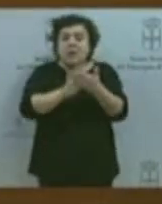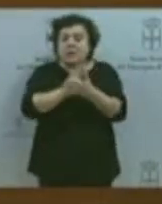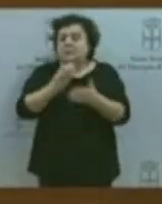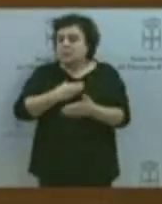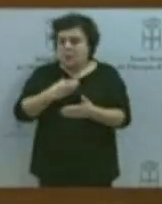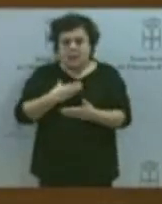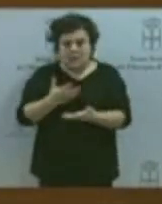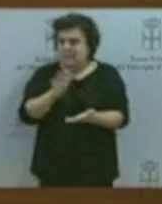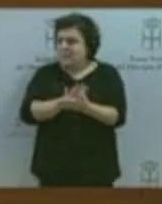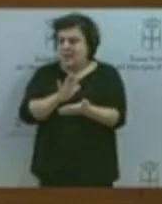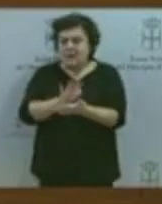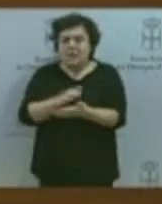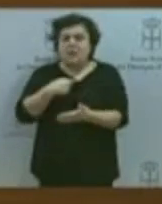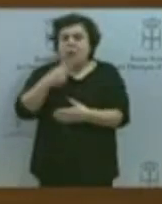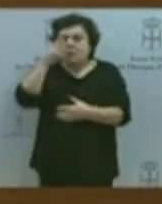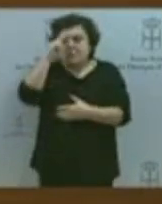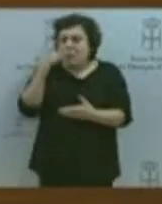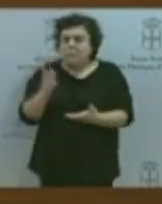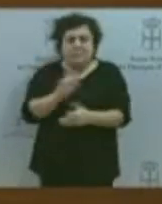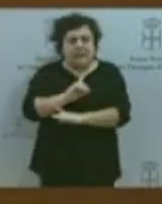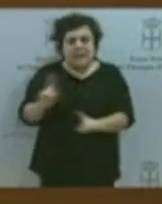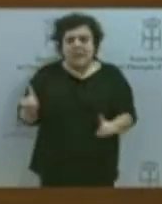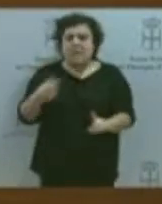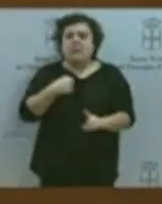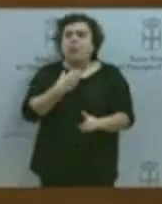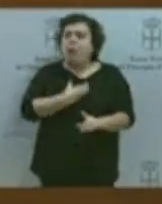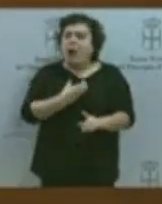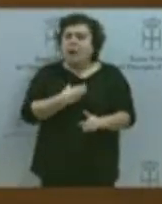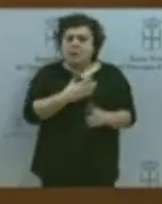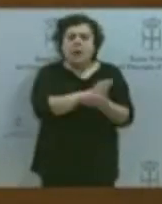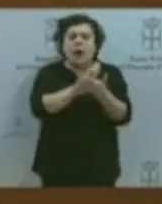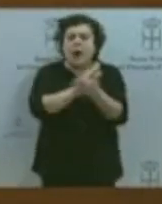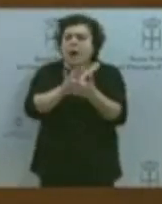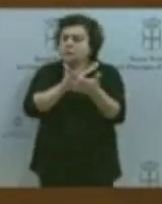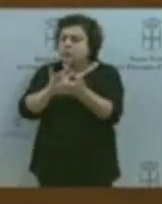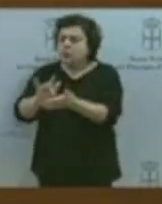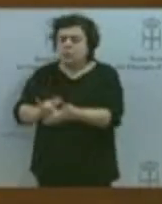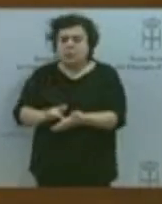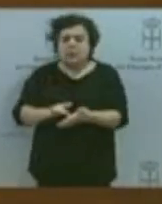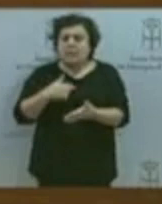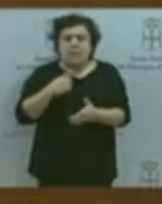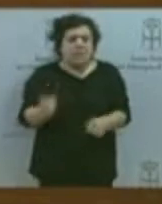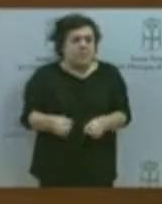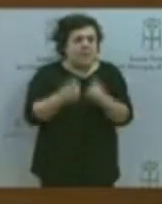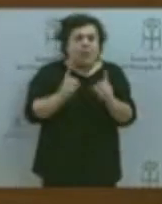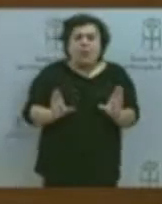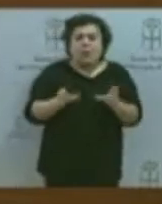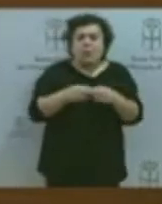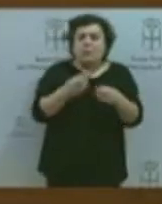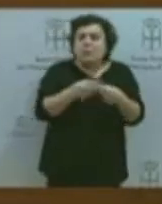los alcaldes y todos los que me faltan también voy a tener el mismo, sean del signo político que sean, porque creo que hay que empezar por